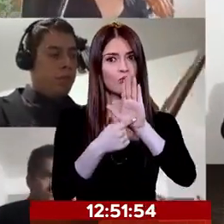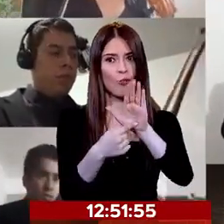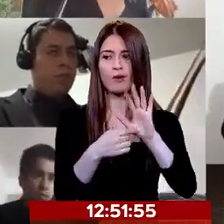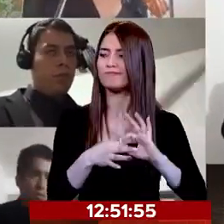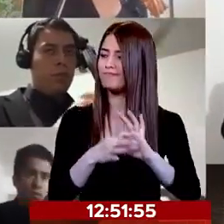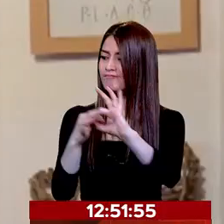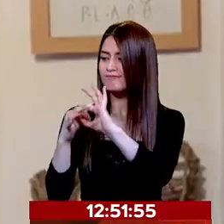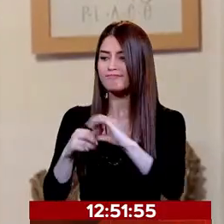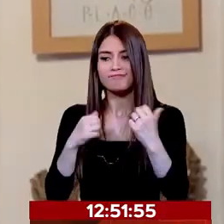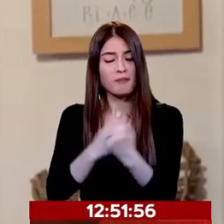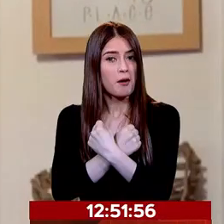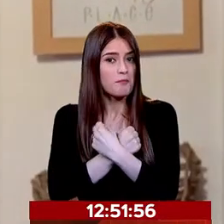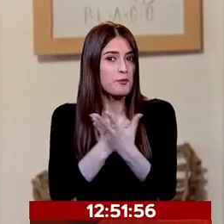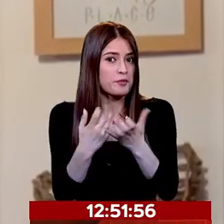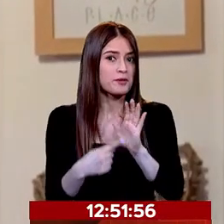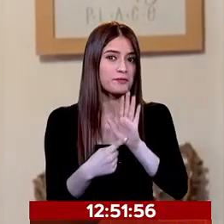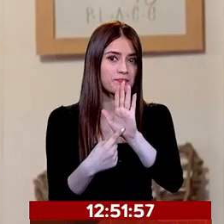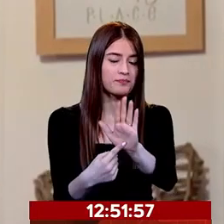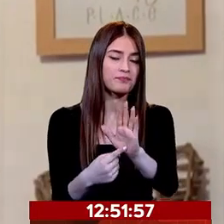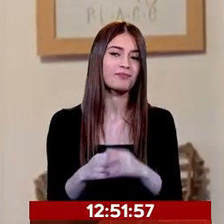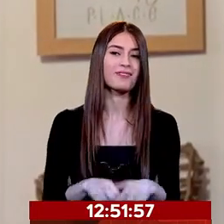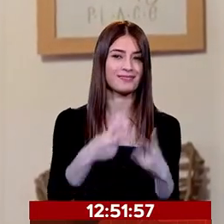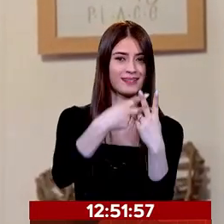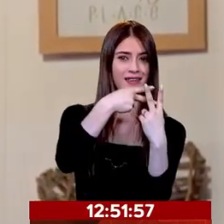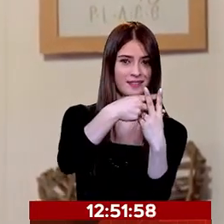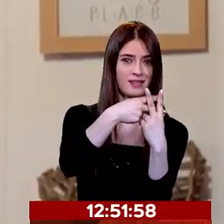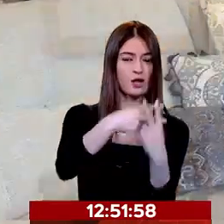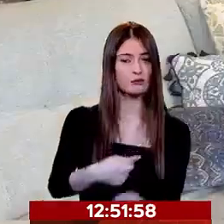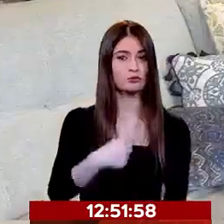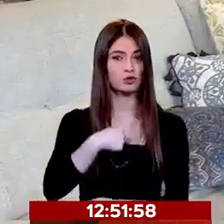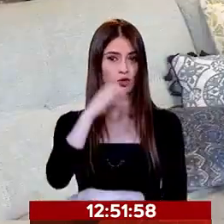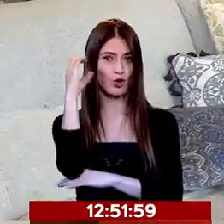el hashtag numeral Soy Colombiano OFB. Y este domingo